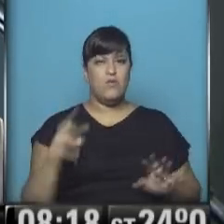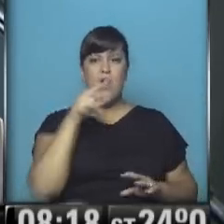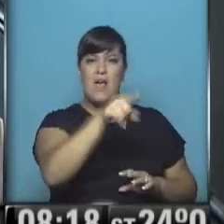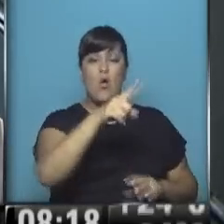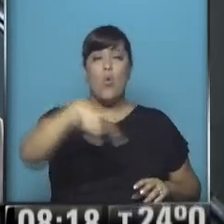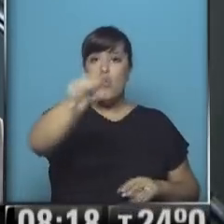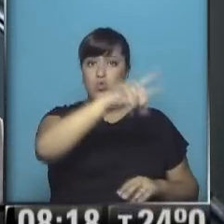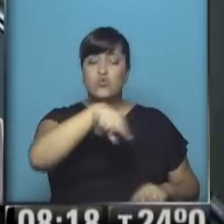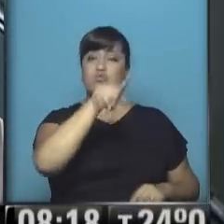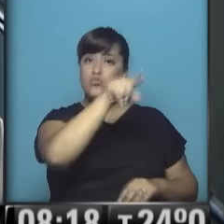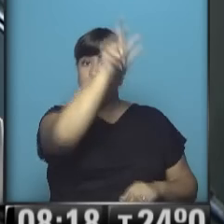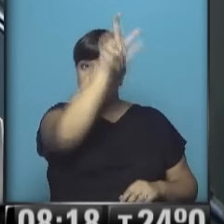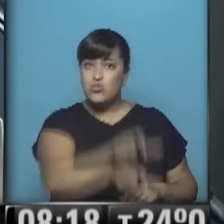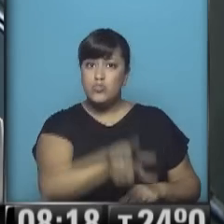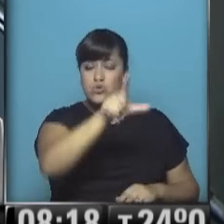Usted es un periodista